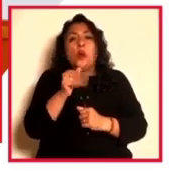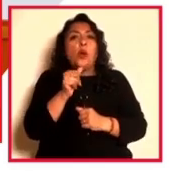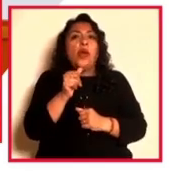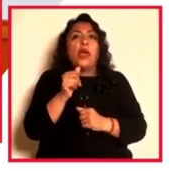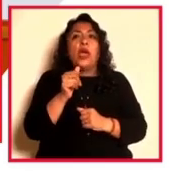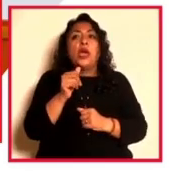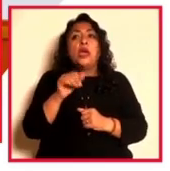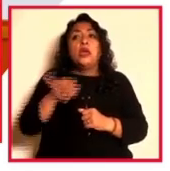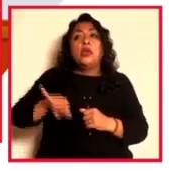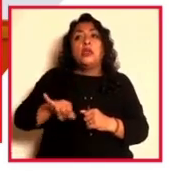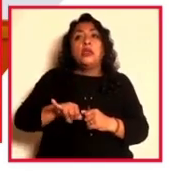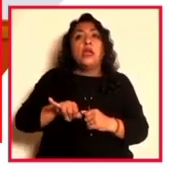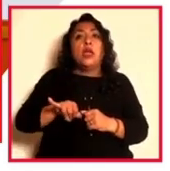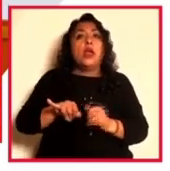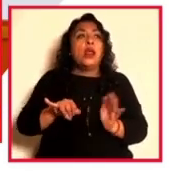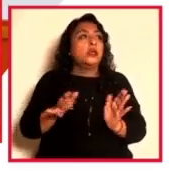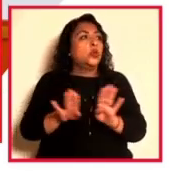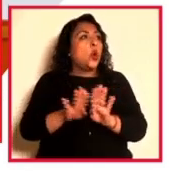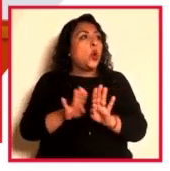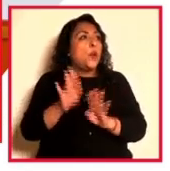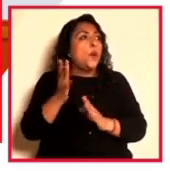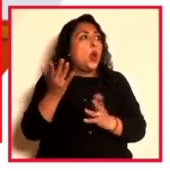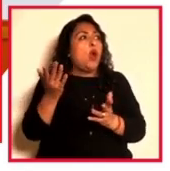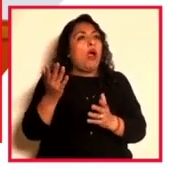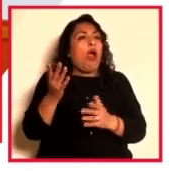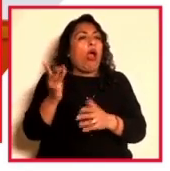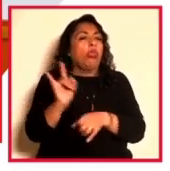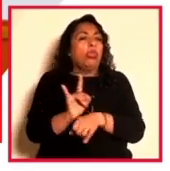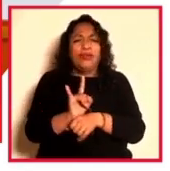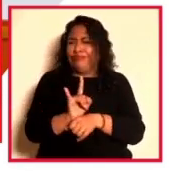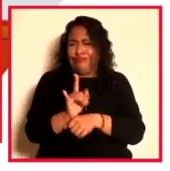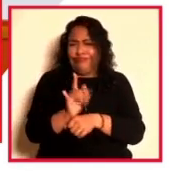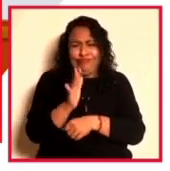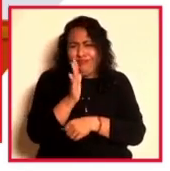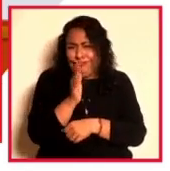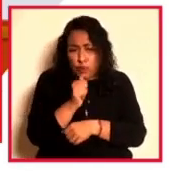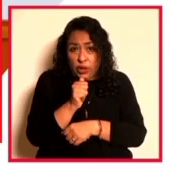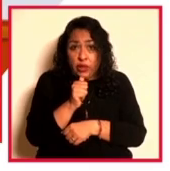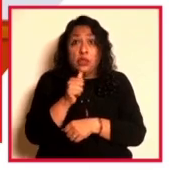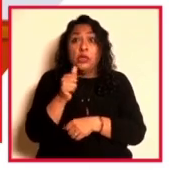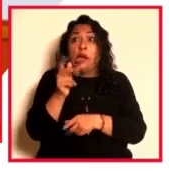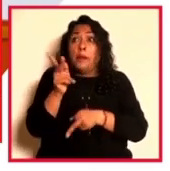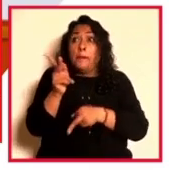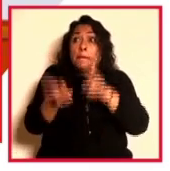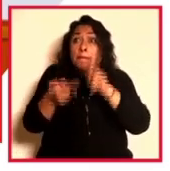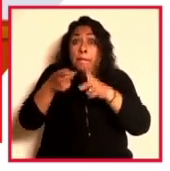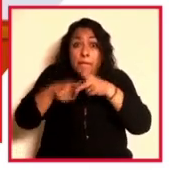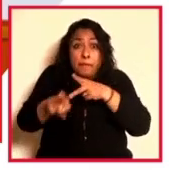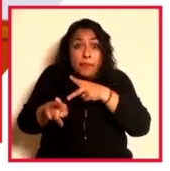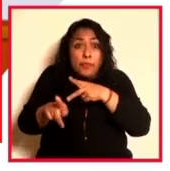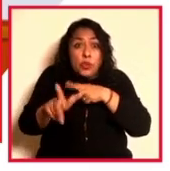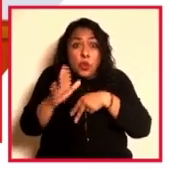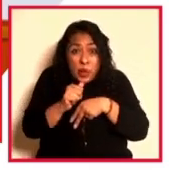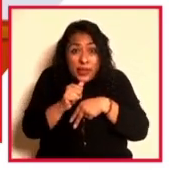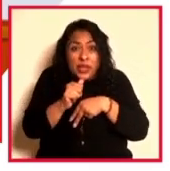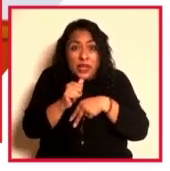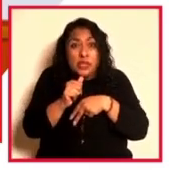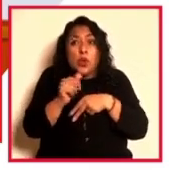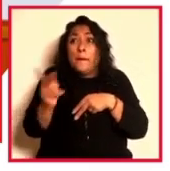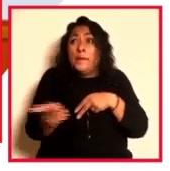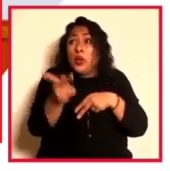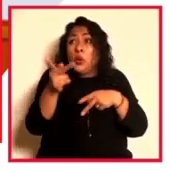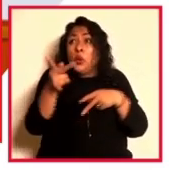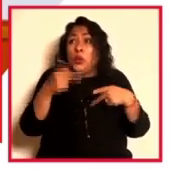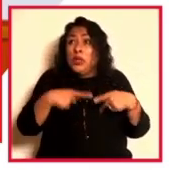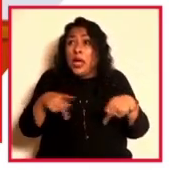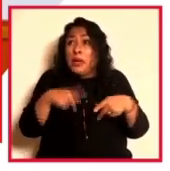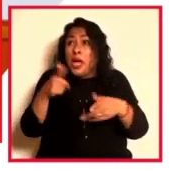interés no se puede fingir interés y si no puedes empezar una conversación preguntarle a una persona algo grave y voltearte a ver qué hay